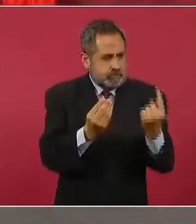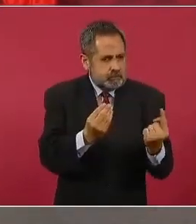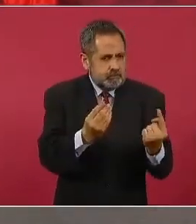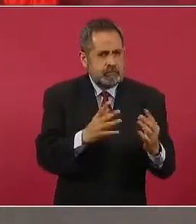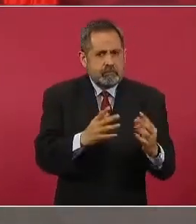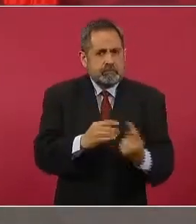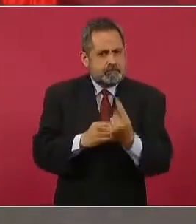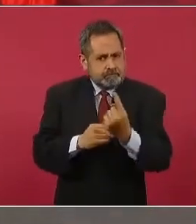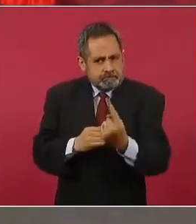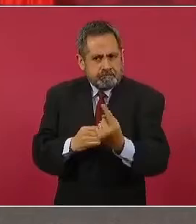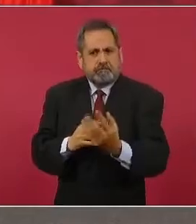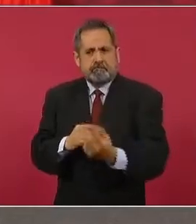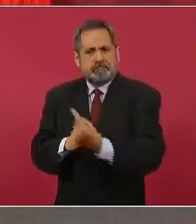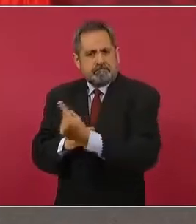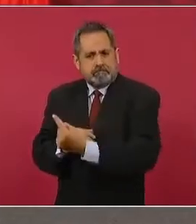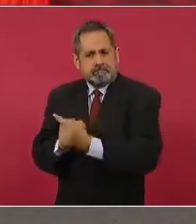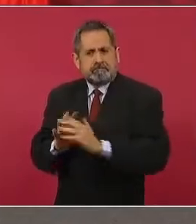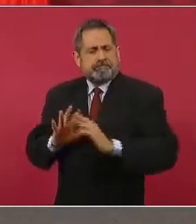Y muchas